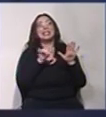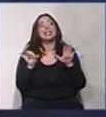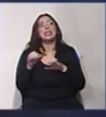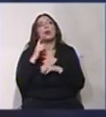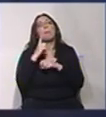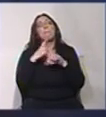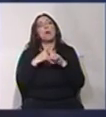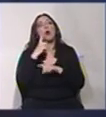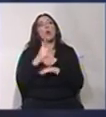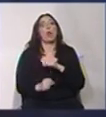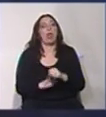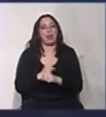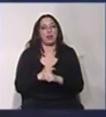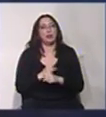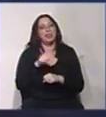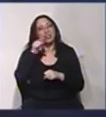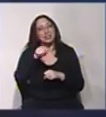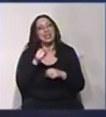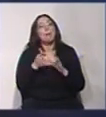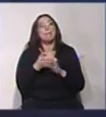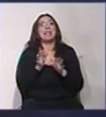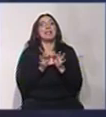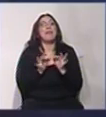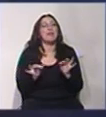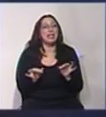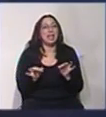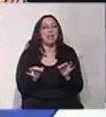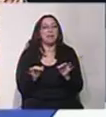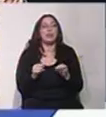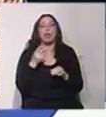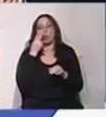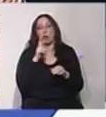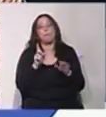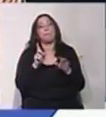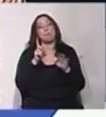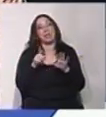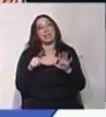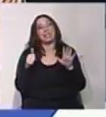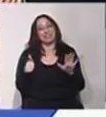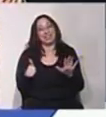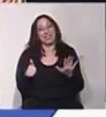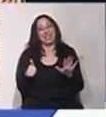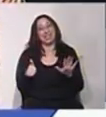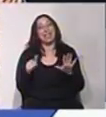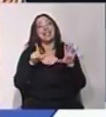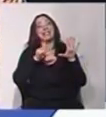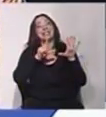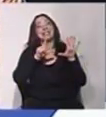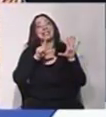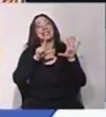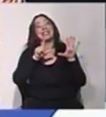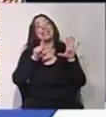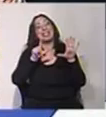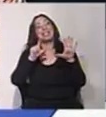¿esa es la cifra, digamos, más fina? Bueno, en el 2016 tuvimos